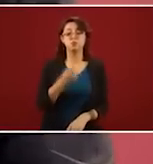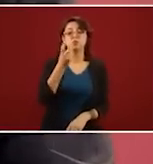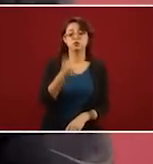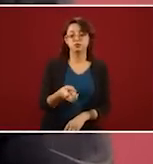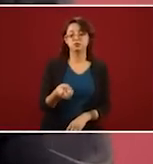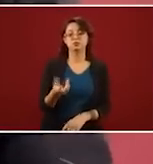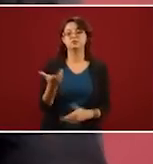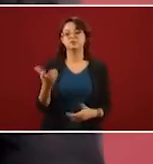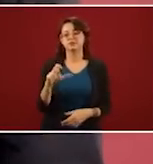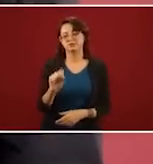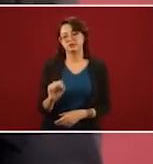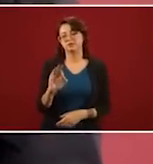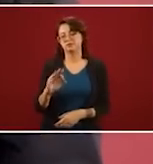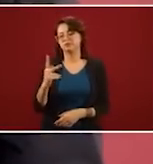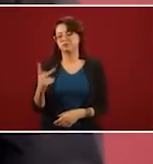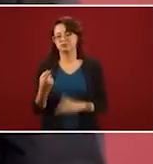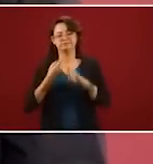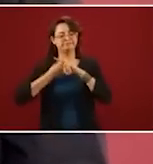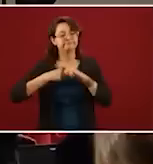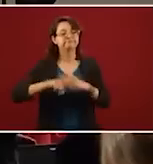hacer la investigación